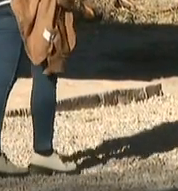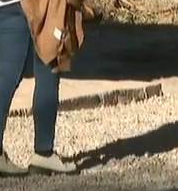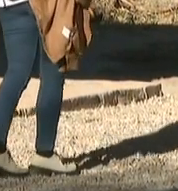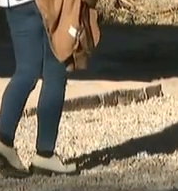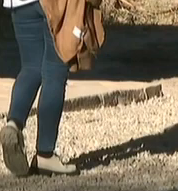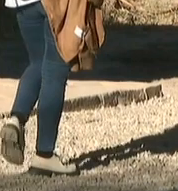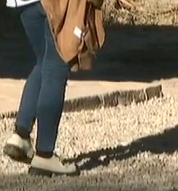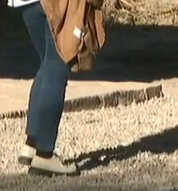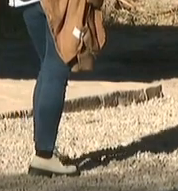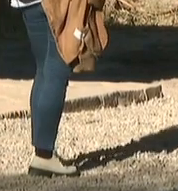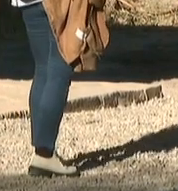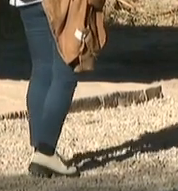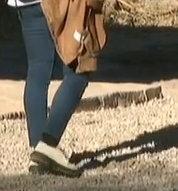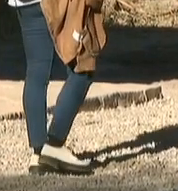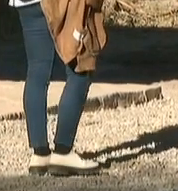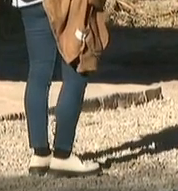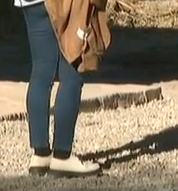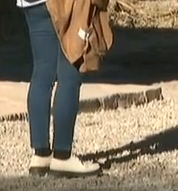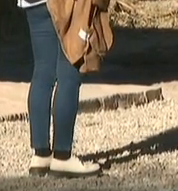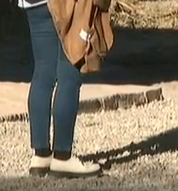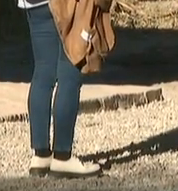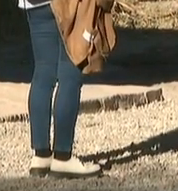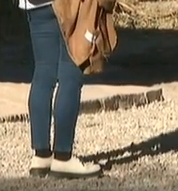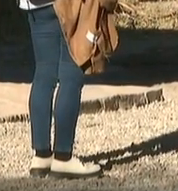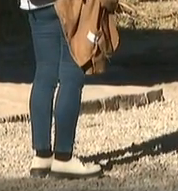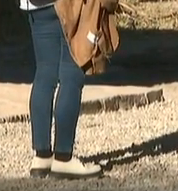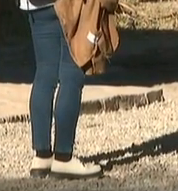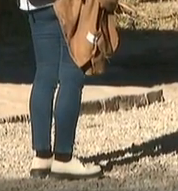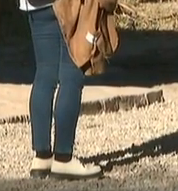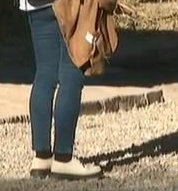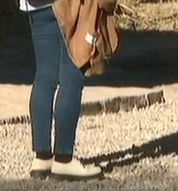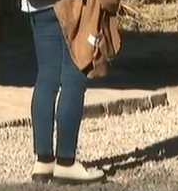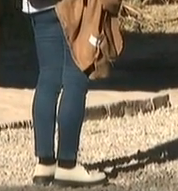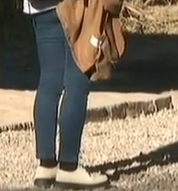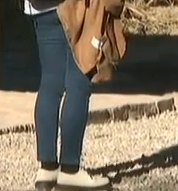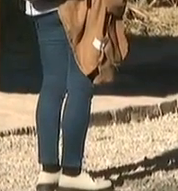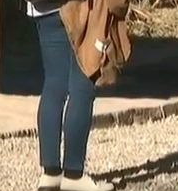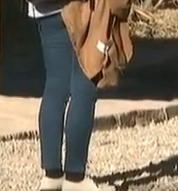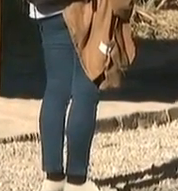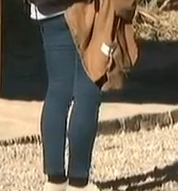las consecuencias que han surgido de ahí. Mariana, retomamos el contacto en cualquier momento. Que estés muy bien. Buenas tardes. Gracias.